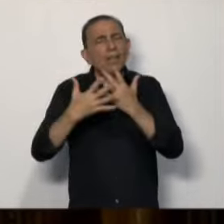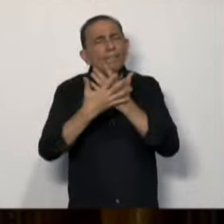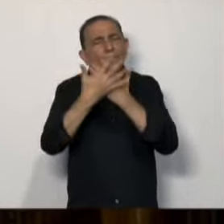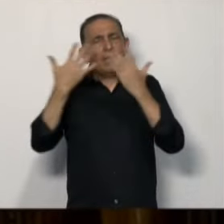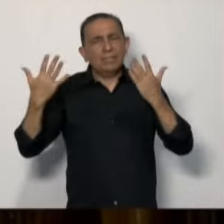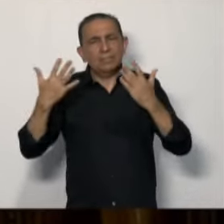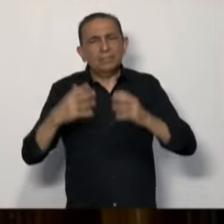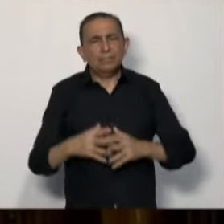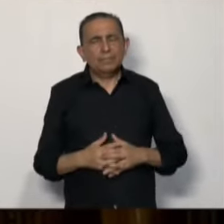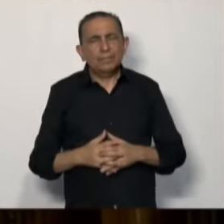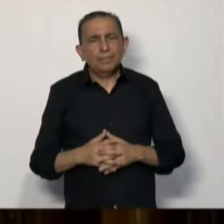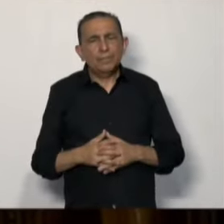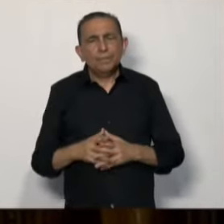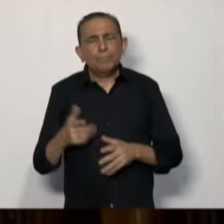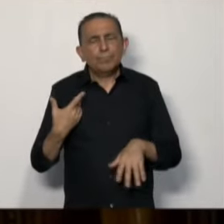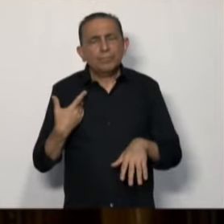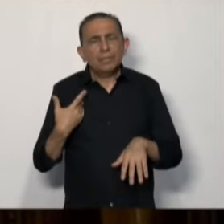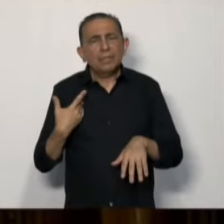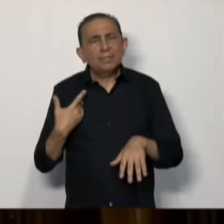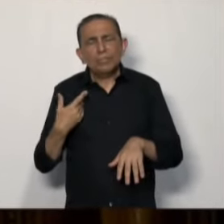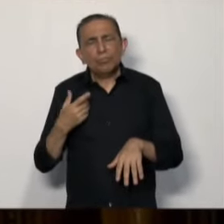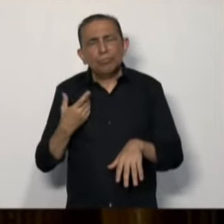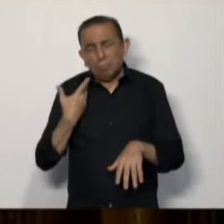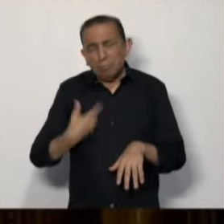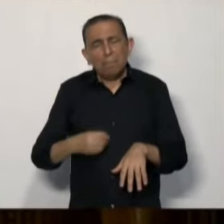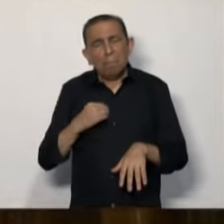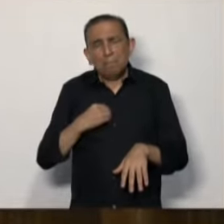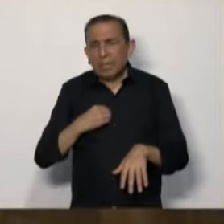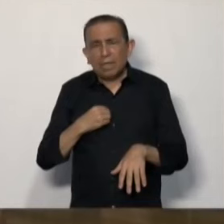que entres en mi casa. Una palabra tuya bastará.